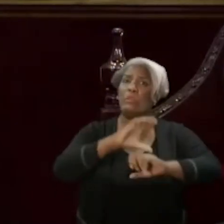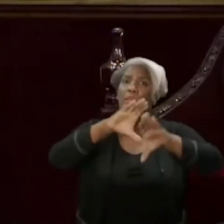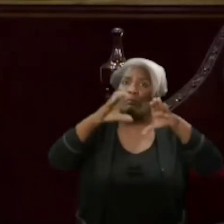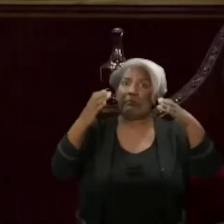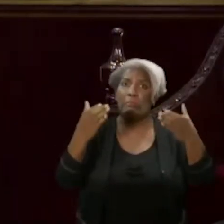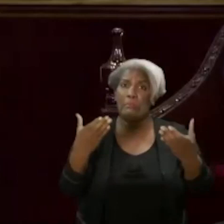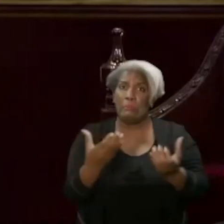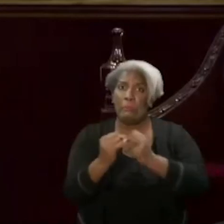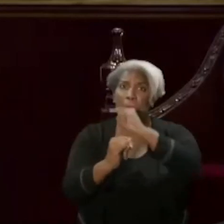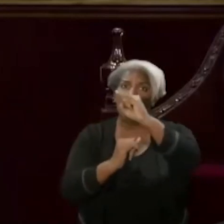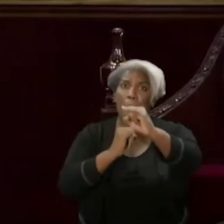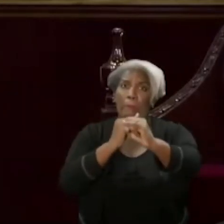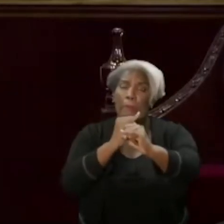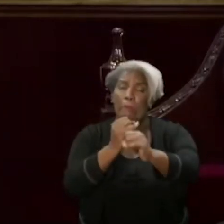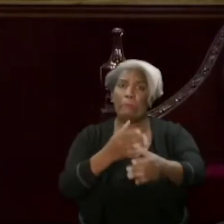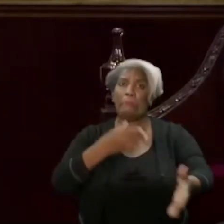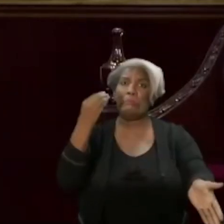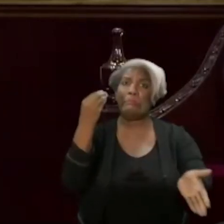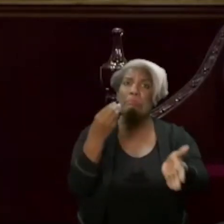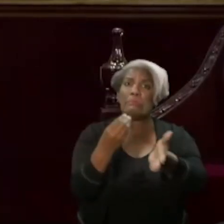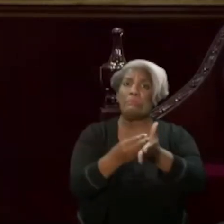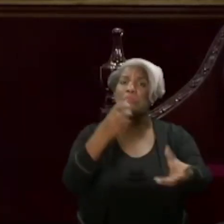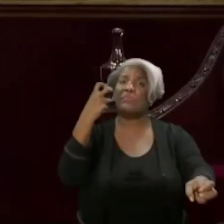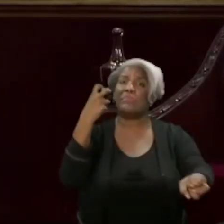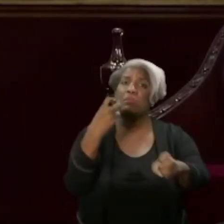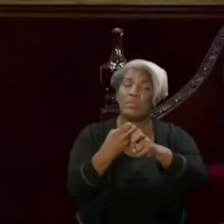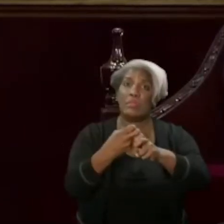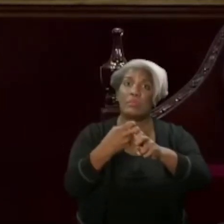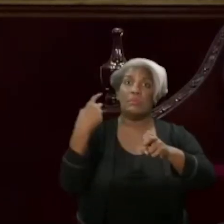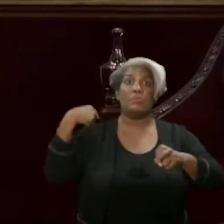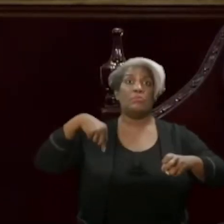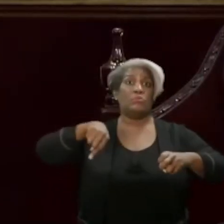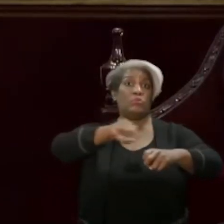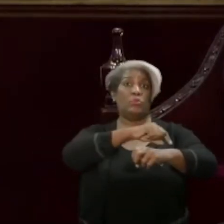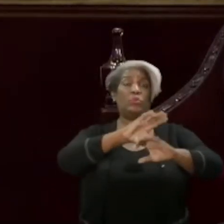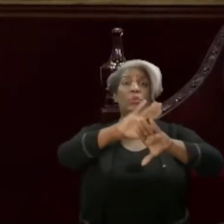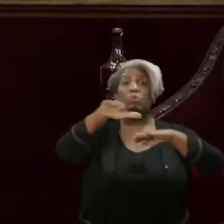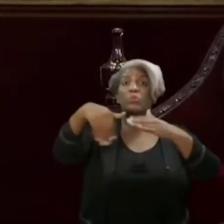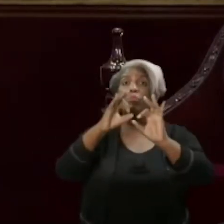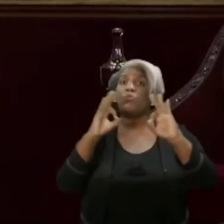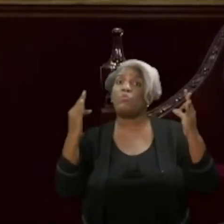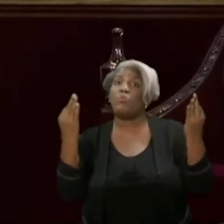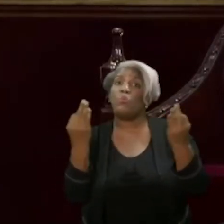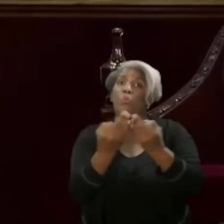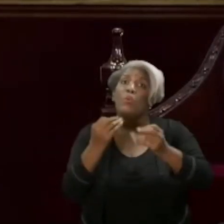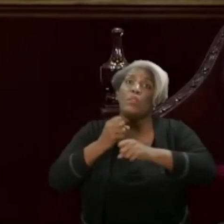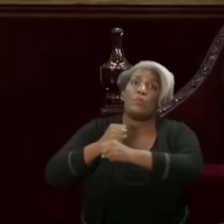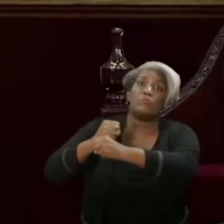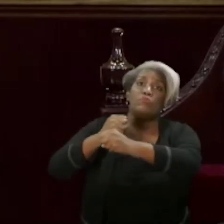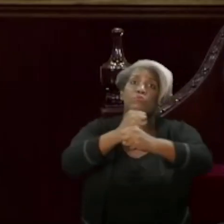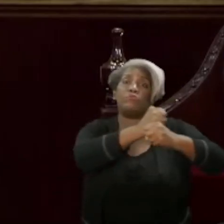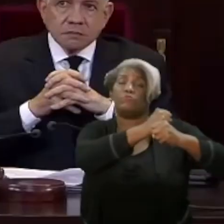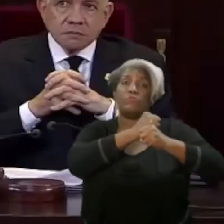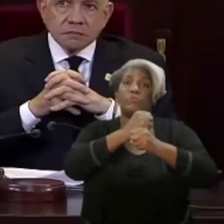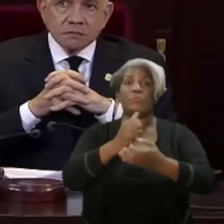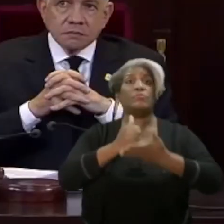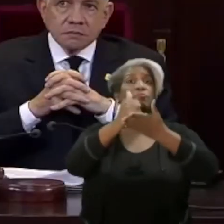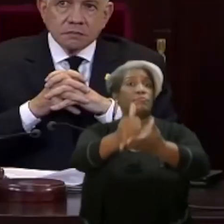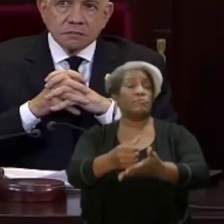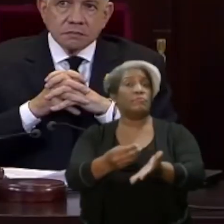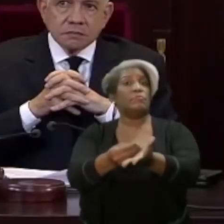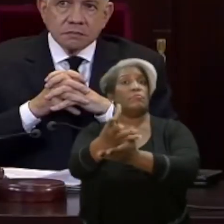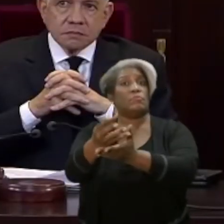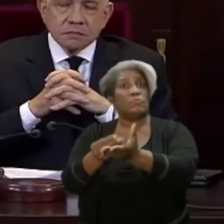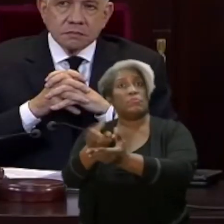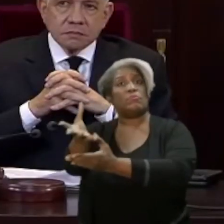internacional, desplegamos un gran escudo social para proteger a las familias más vulnerables en su poder de compra y ampliamos todos los